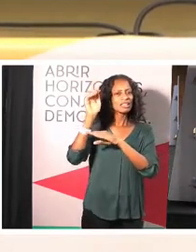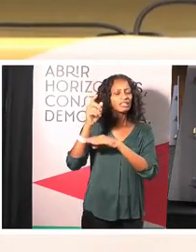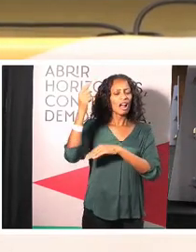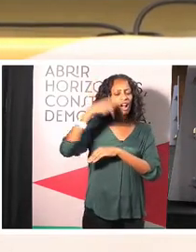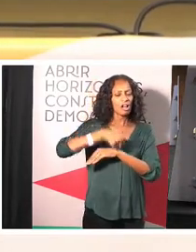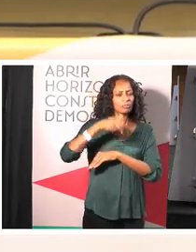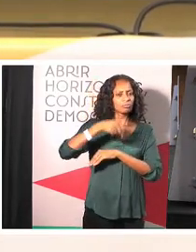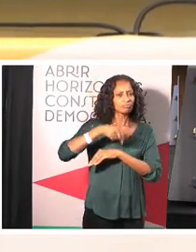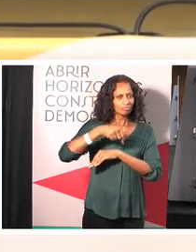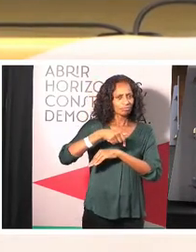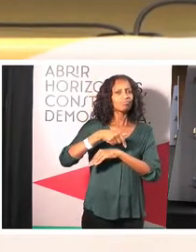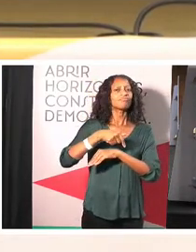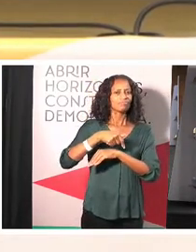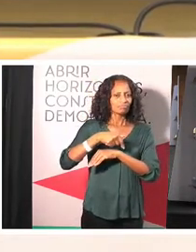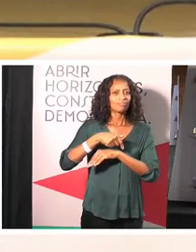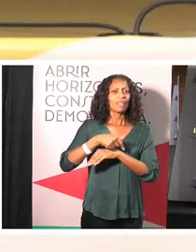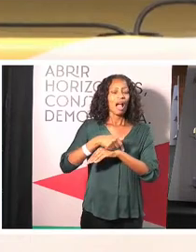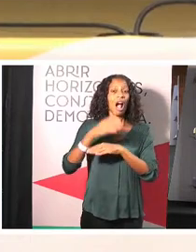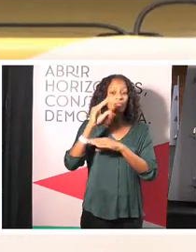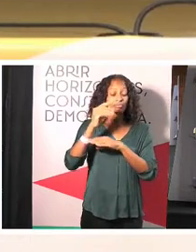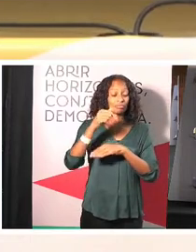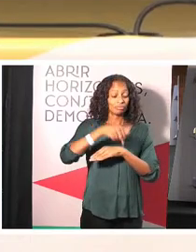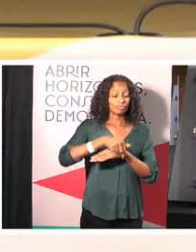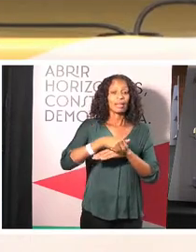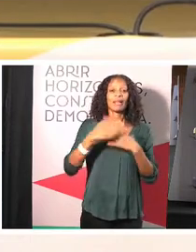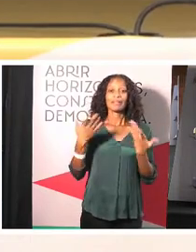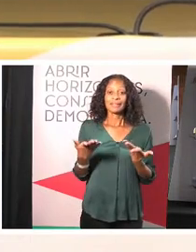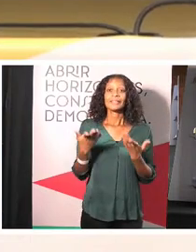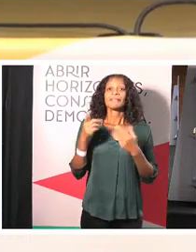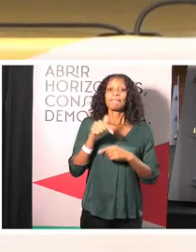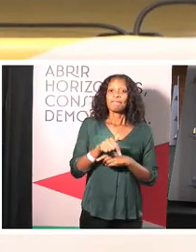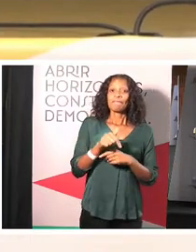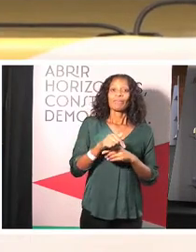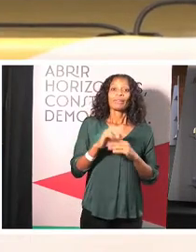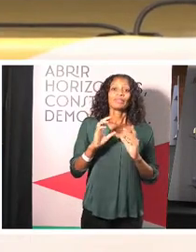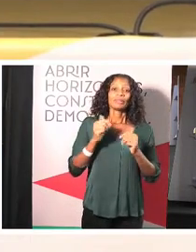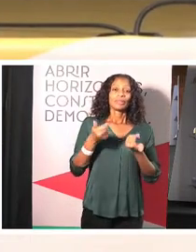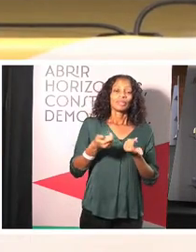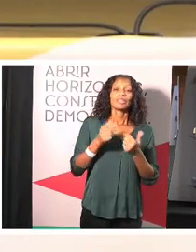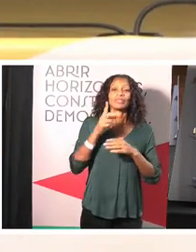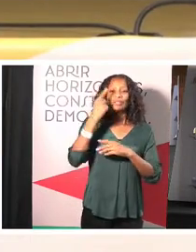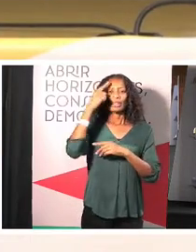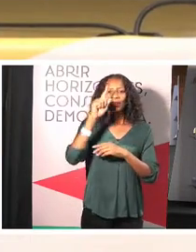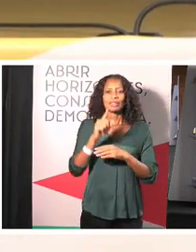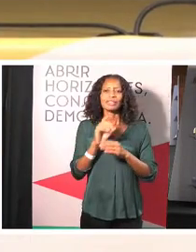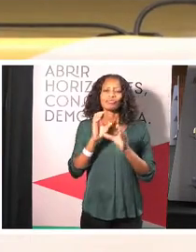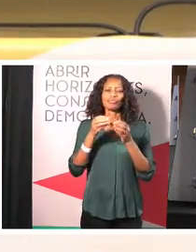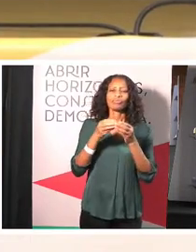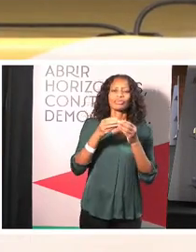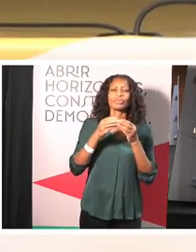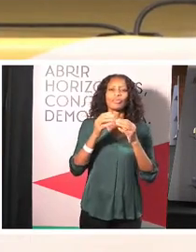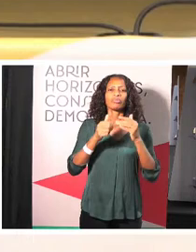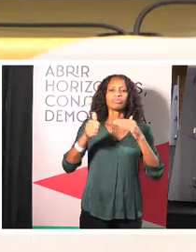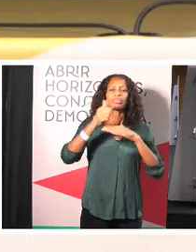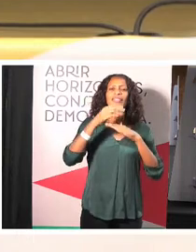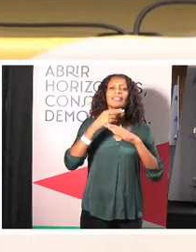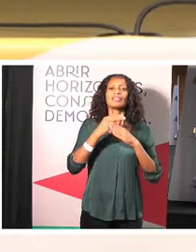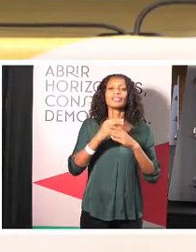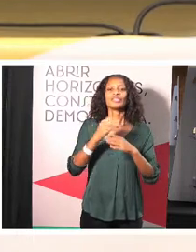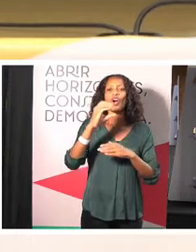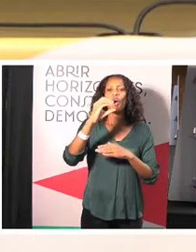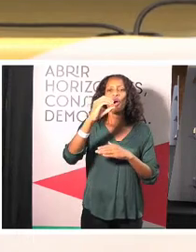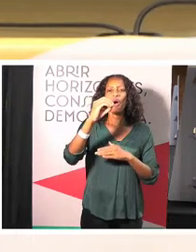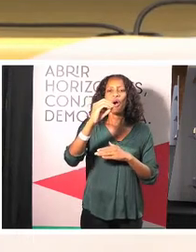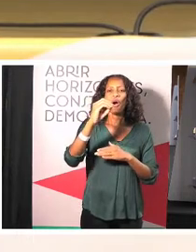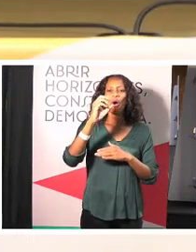y fue apadrinado por unos, digamos, los tecnócratas del Opus Dei, pero evidentemente era una clase muy vinculada,